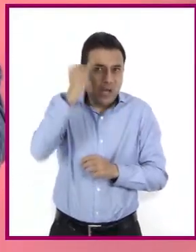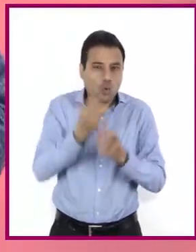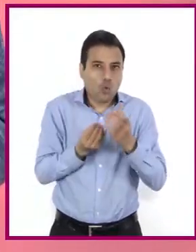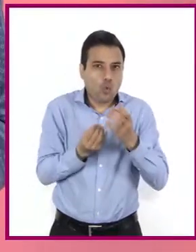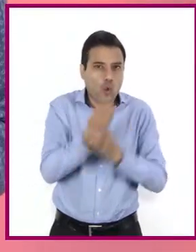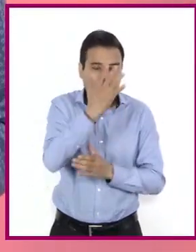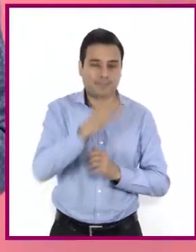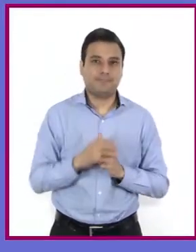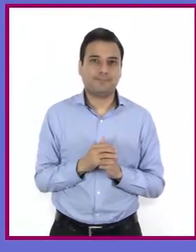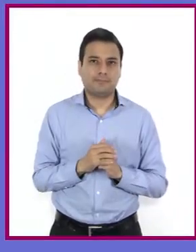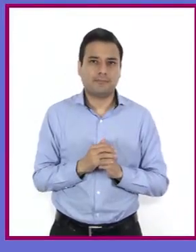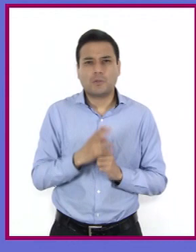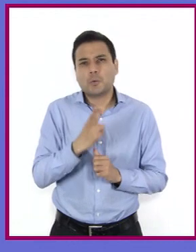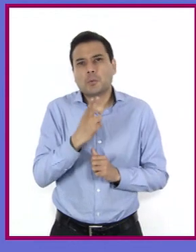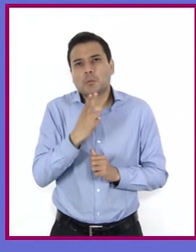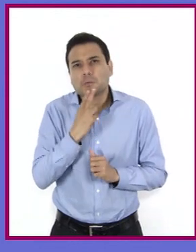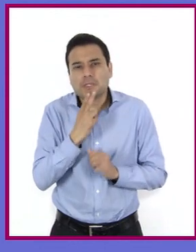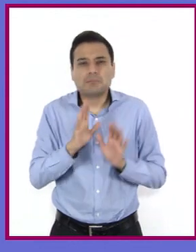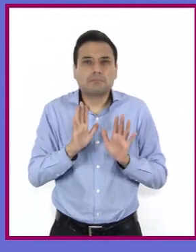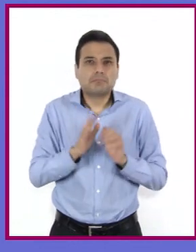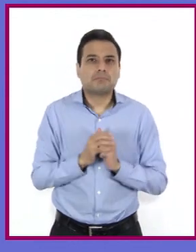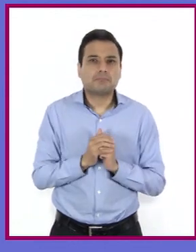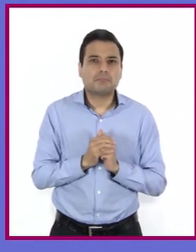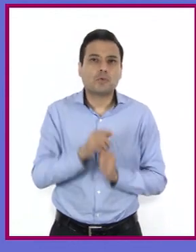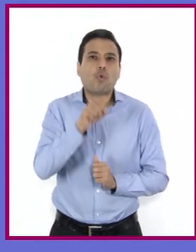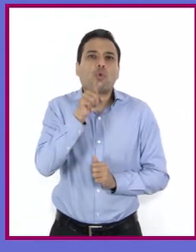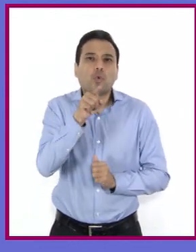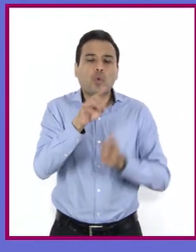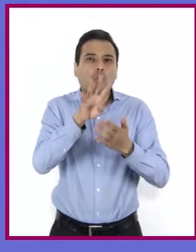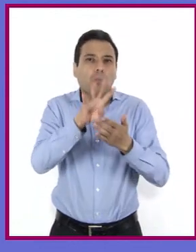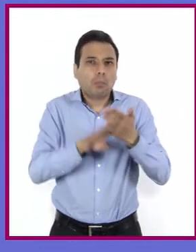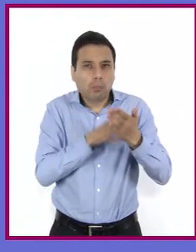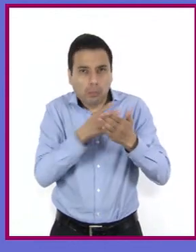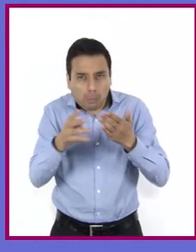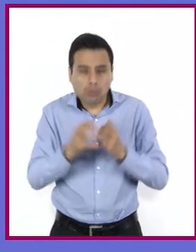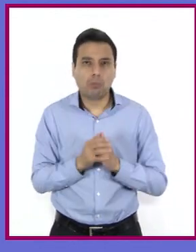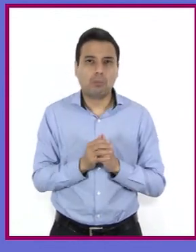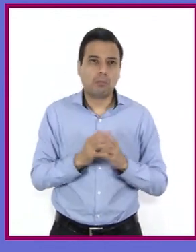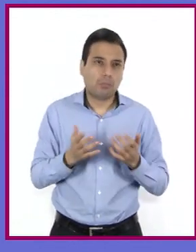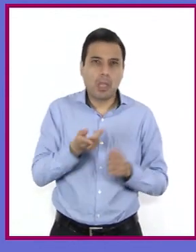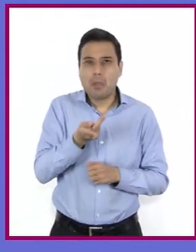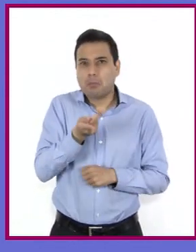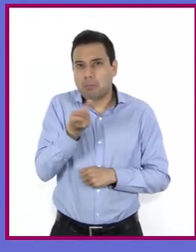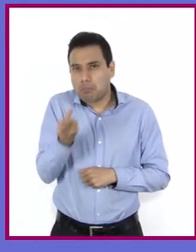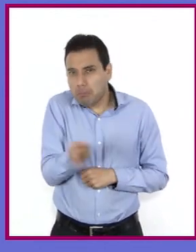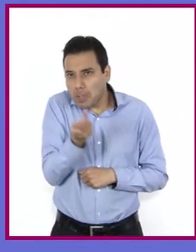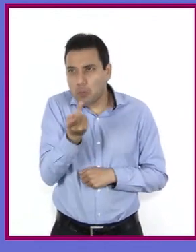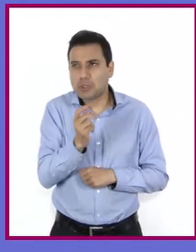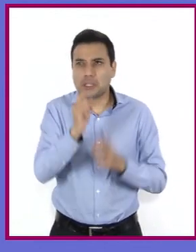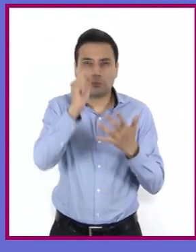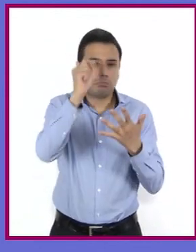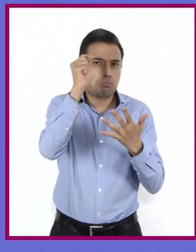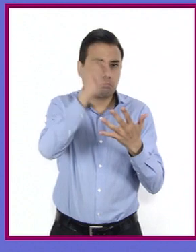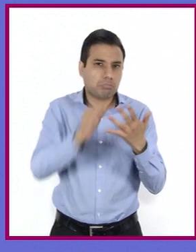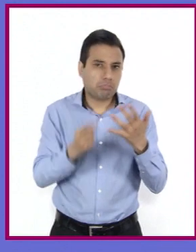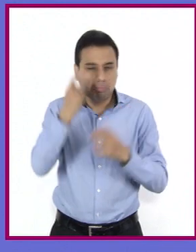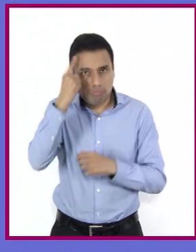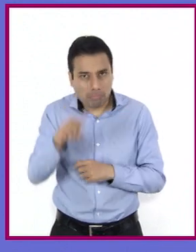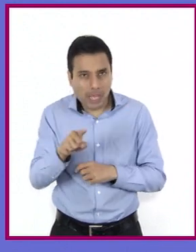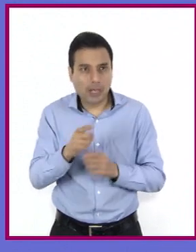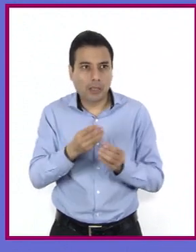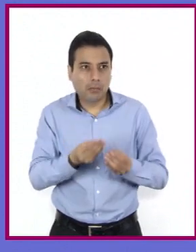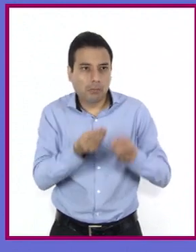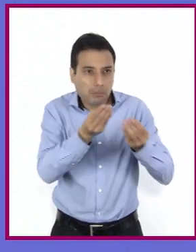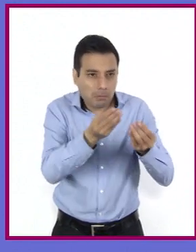trabajo. Pueden usar las acciones de su cronograma de trabajo, las preguntas que podrían aplicar en una entrevista o encuesta